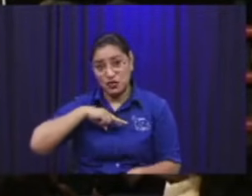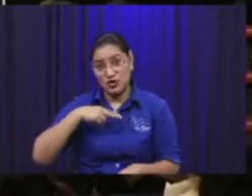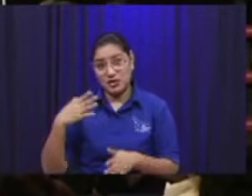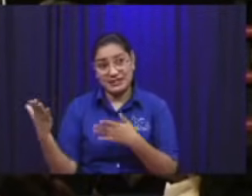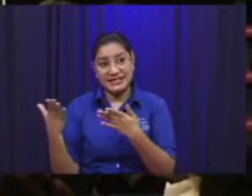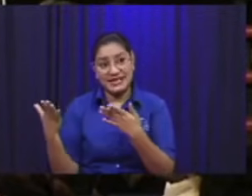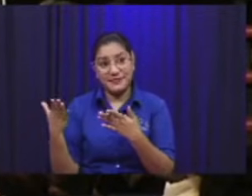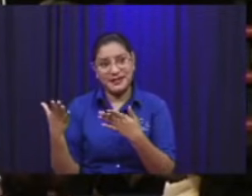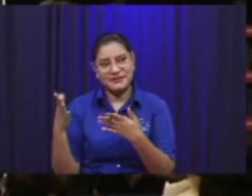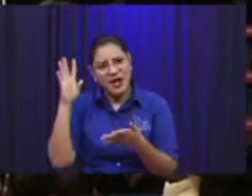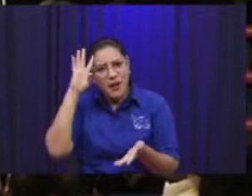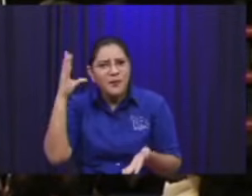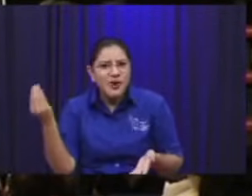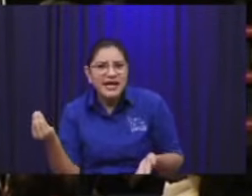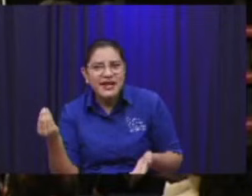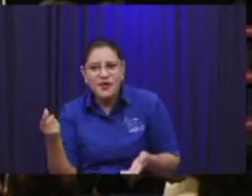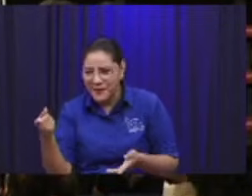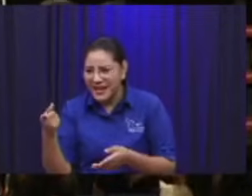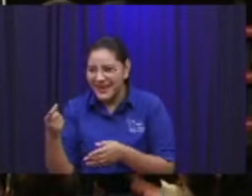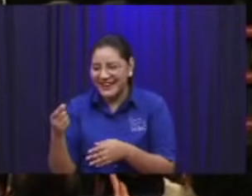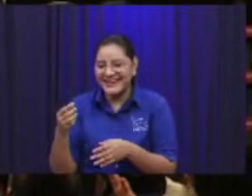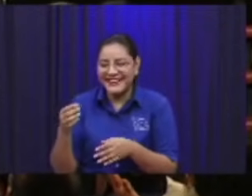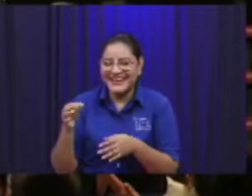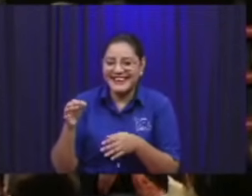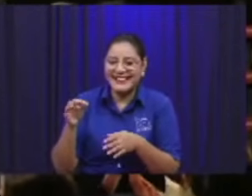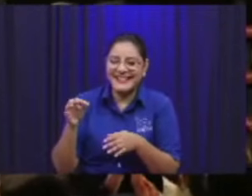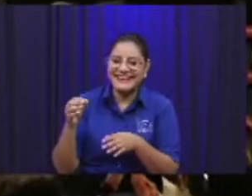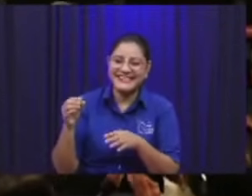porque no me enseñas y yo te las pinto